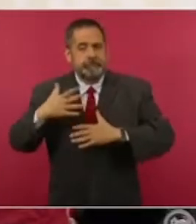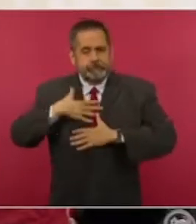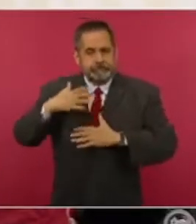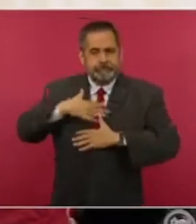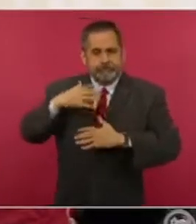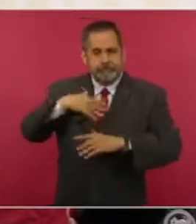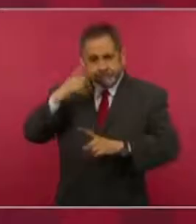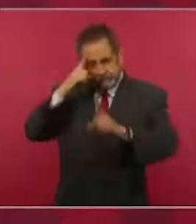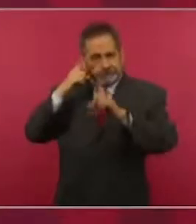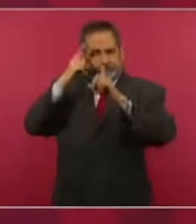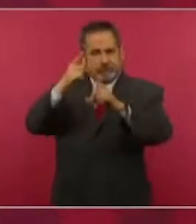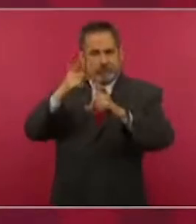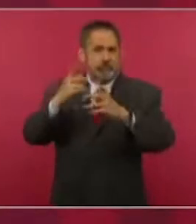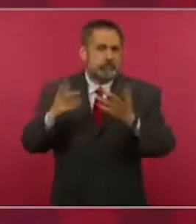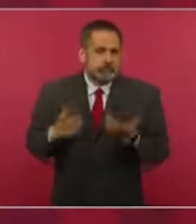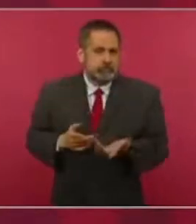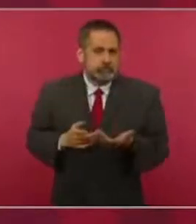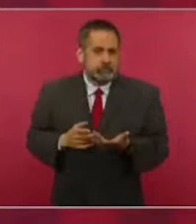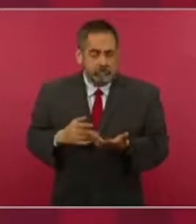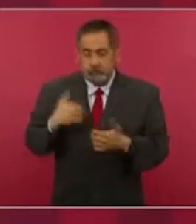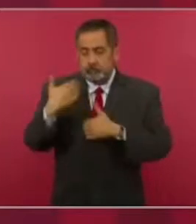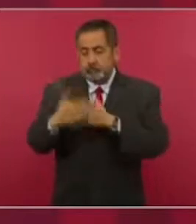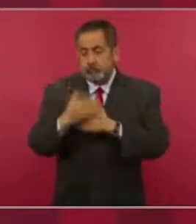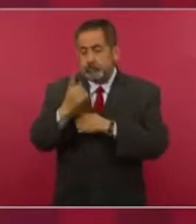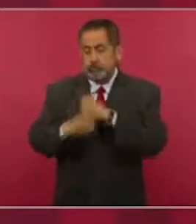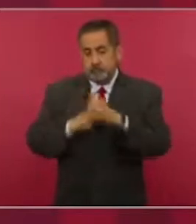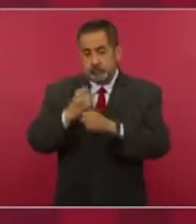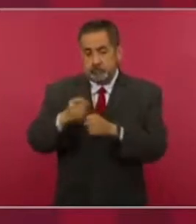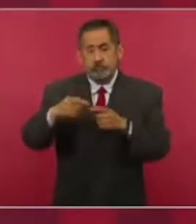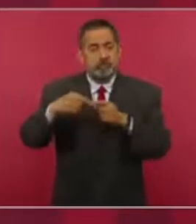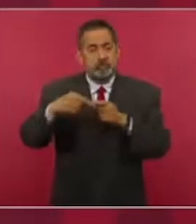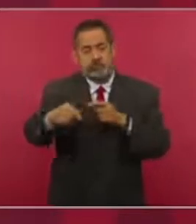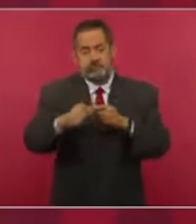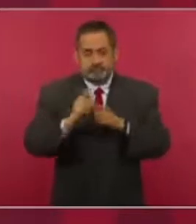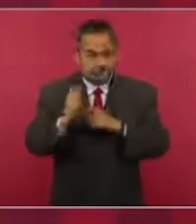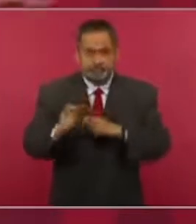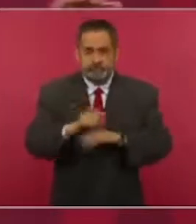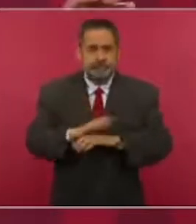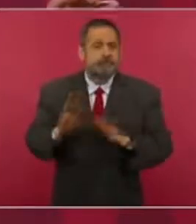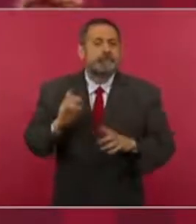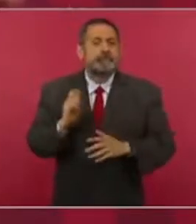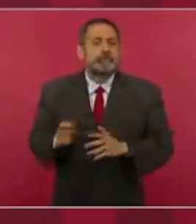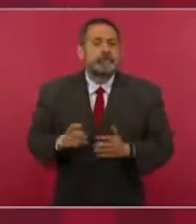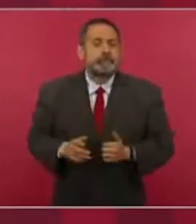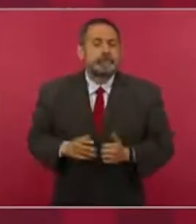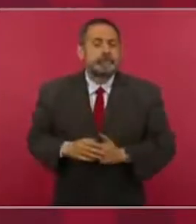que el año próximo ya